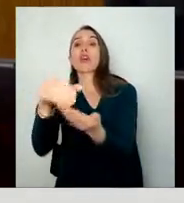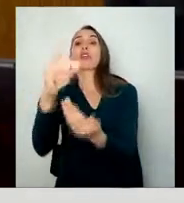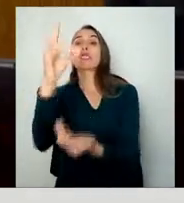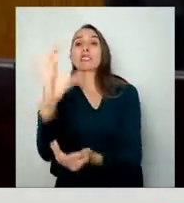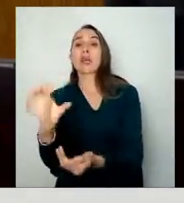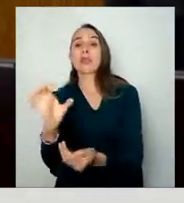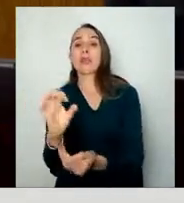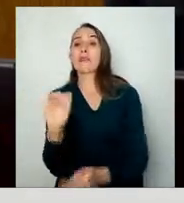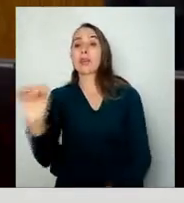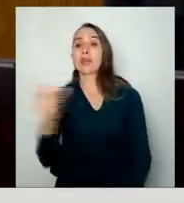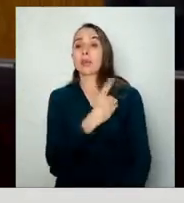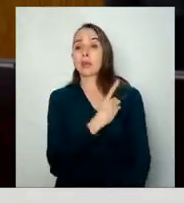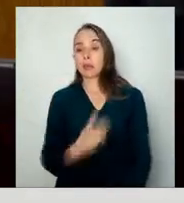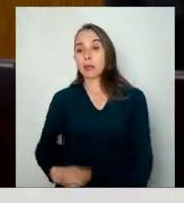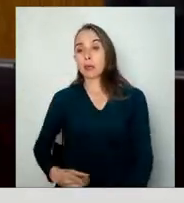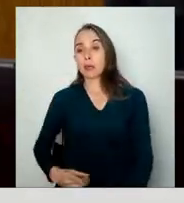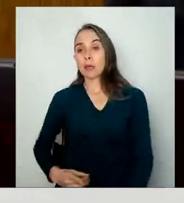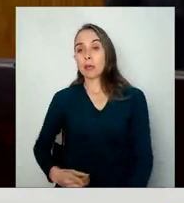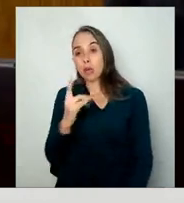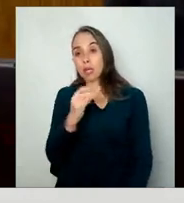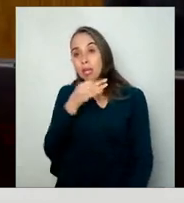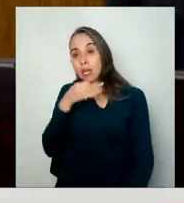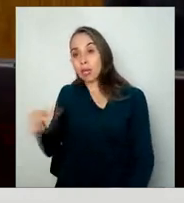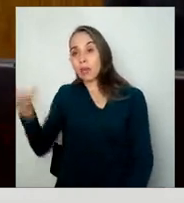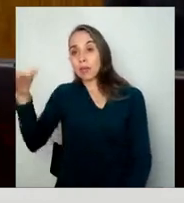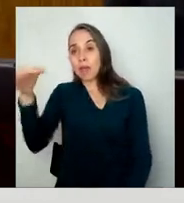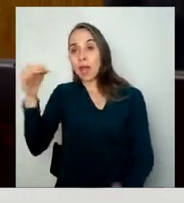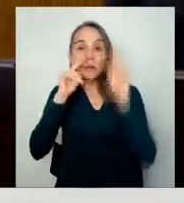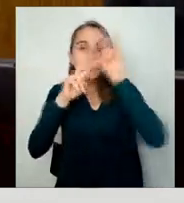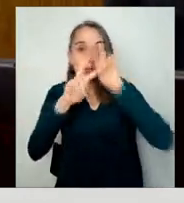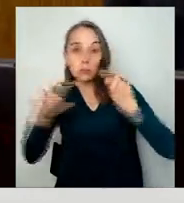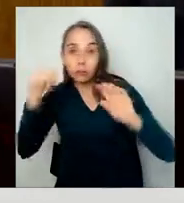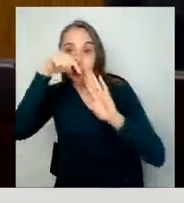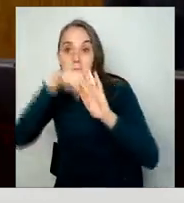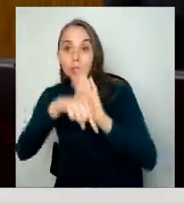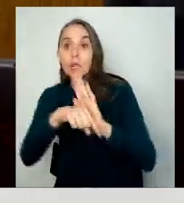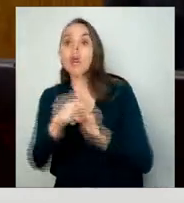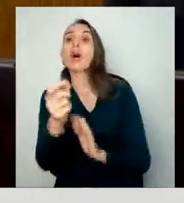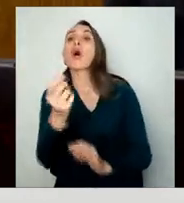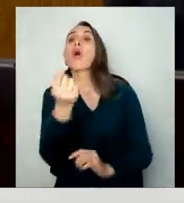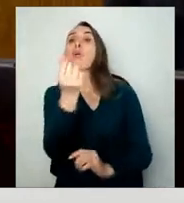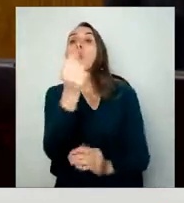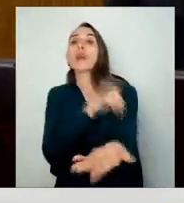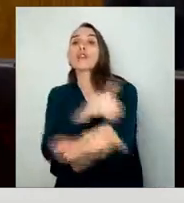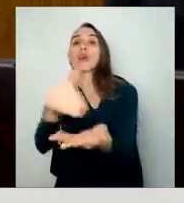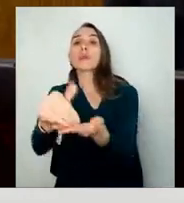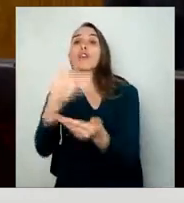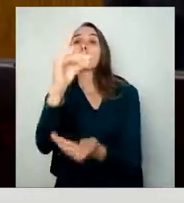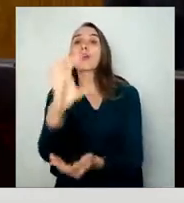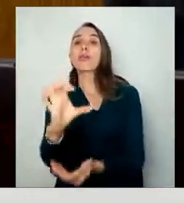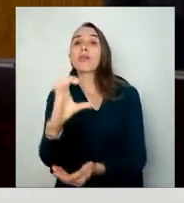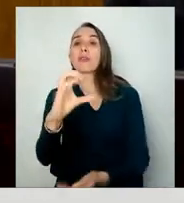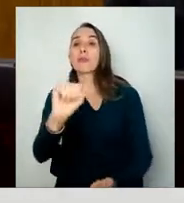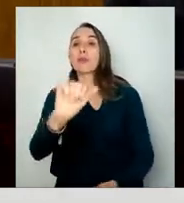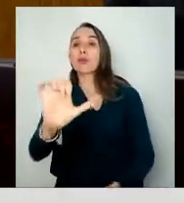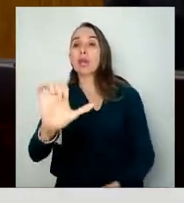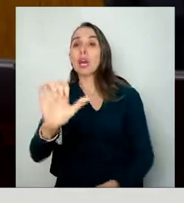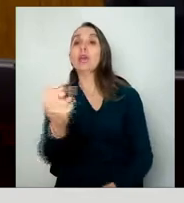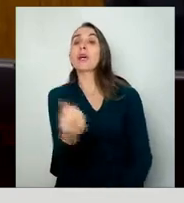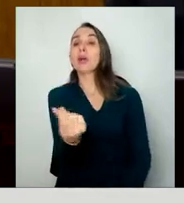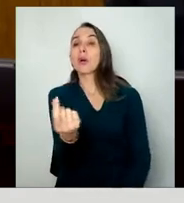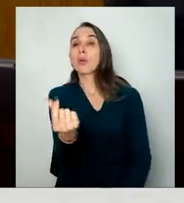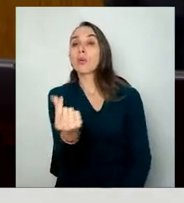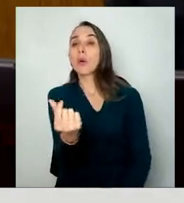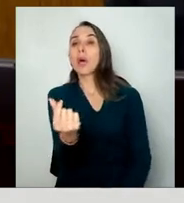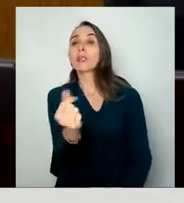Ojeda por su intermedio presidente a interiorizarse de cuánto es la deuda Y de cuánto hoy día debe el